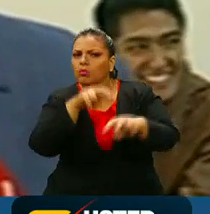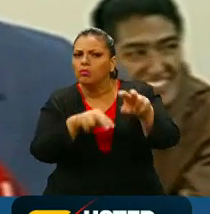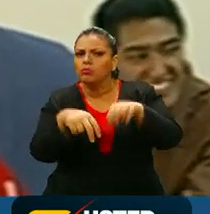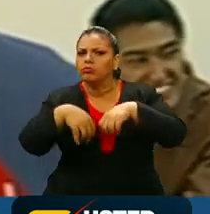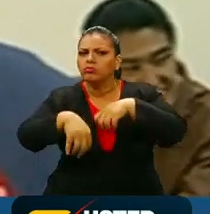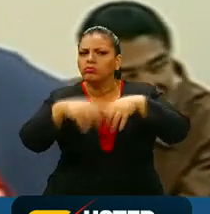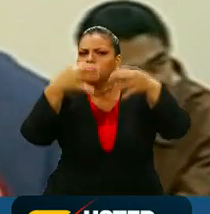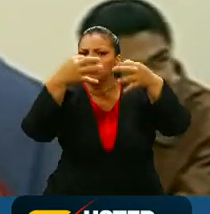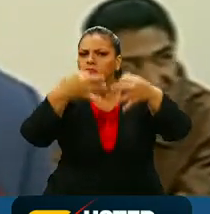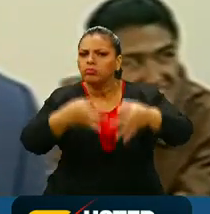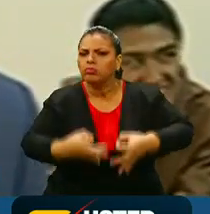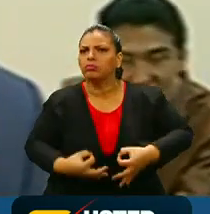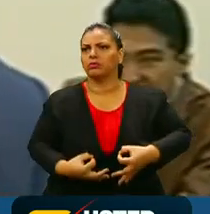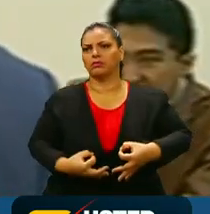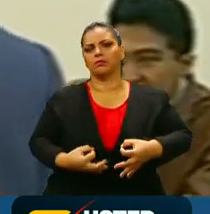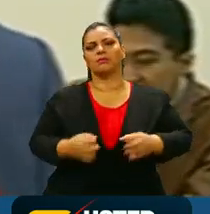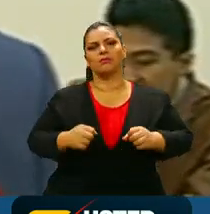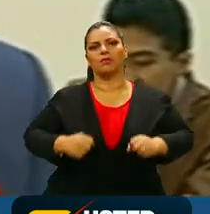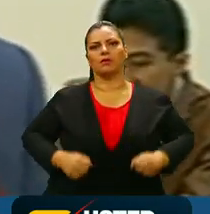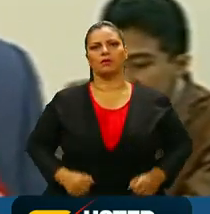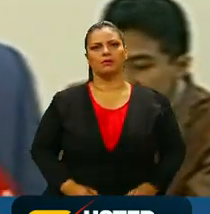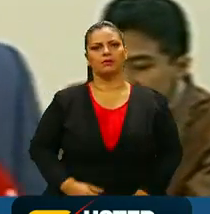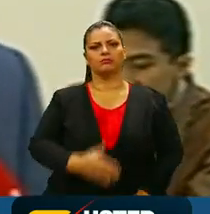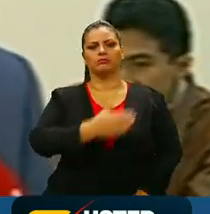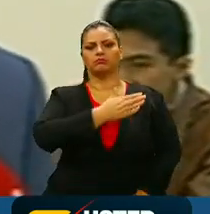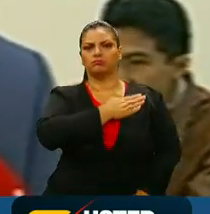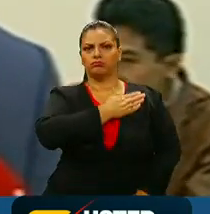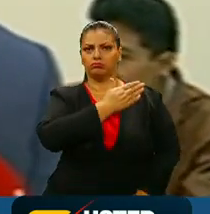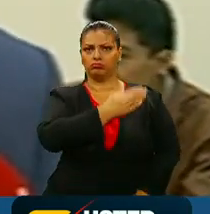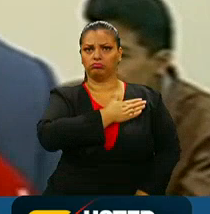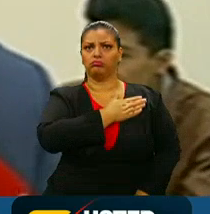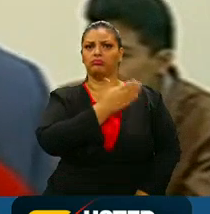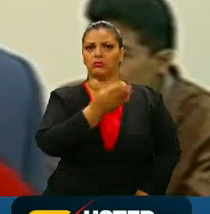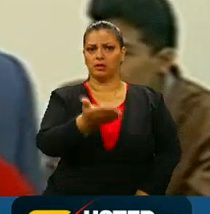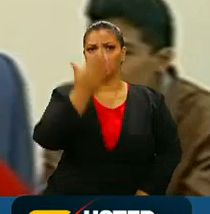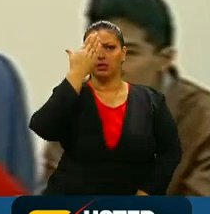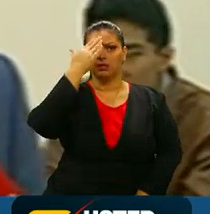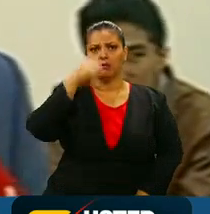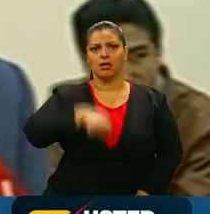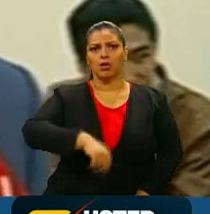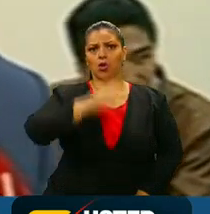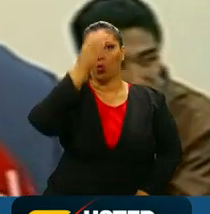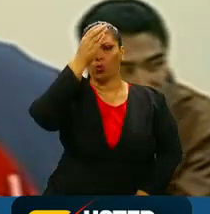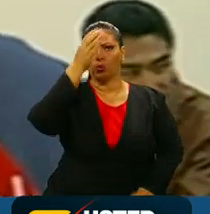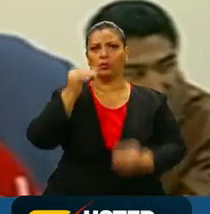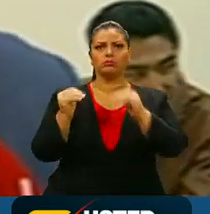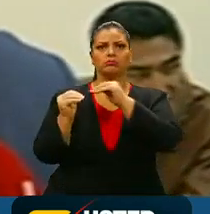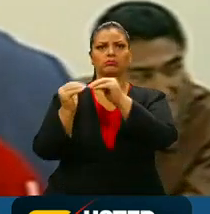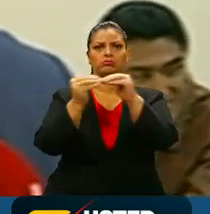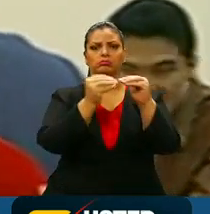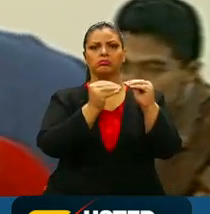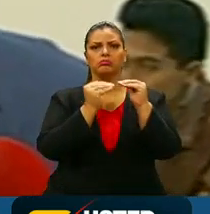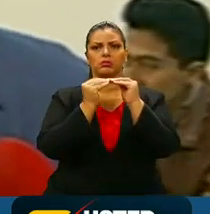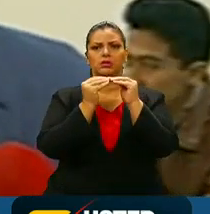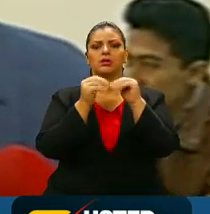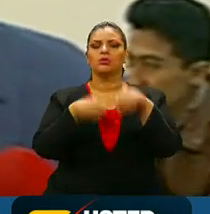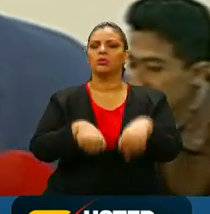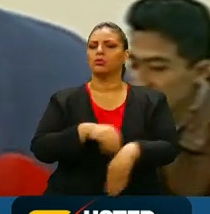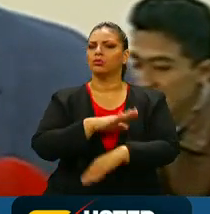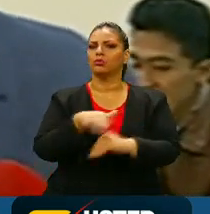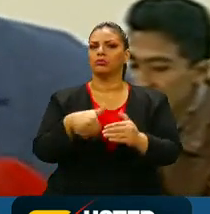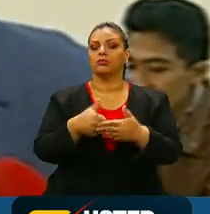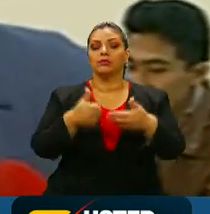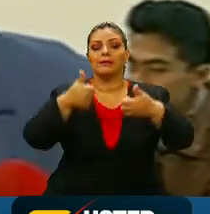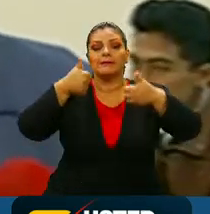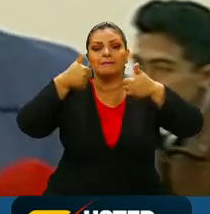Ecuador, en donde existe absoluta confianza en una cultura democrática, en una institucionalidad fuerte que se ha creado en